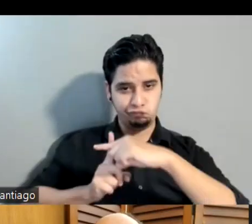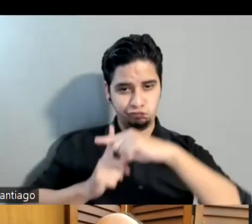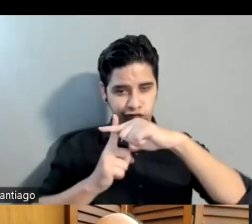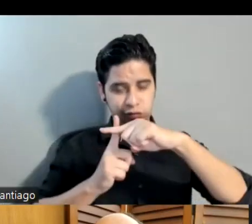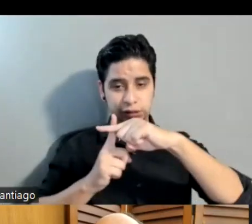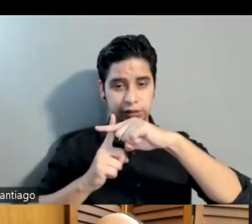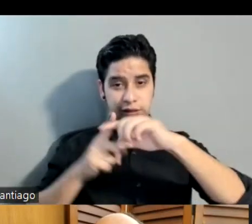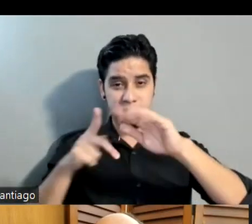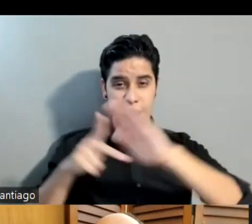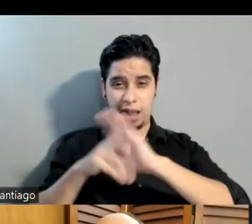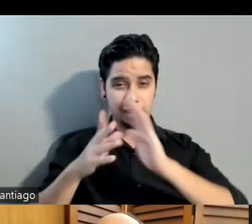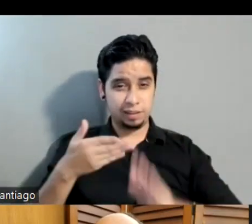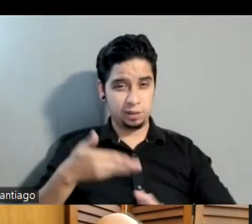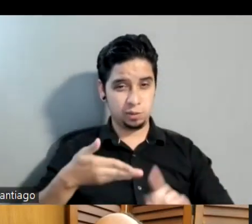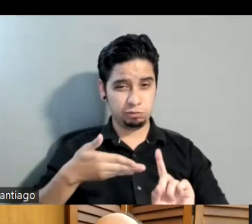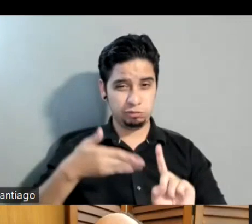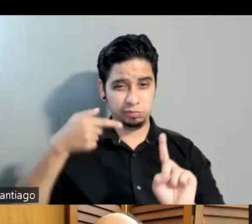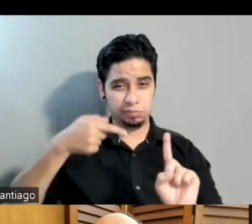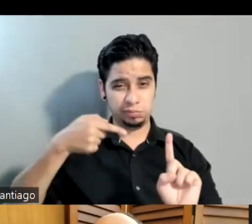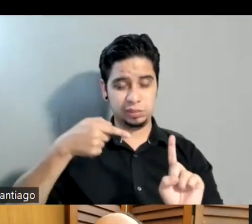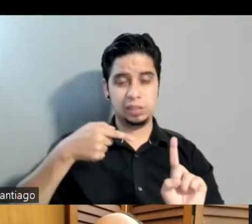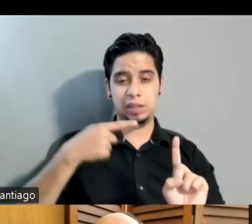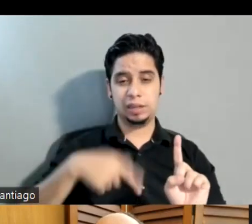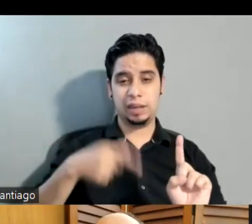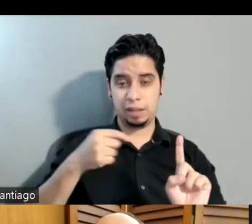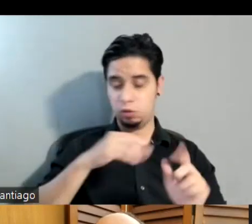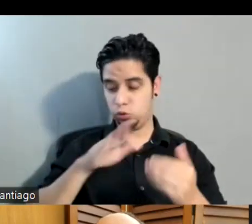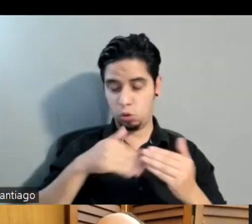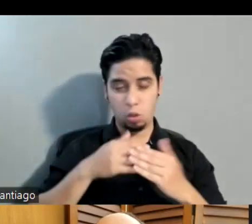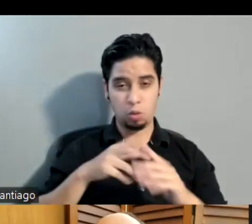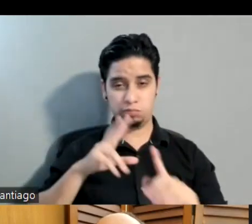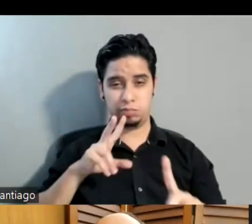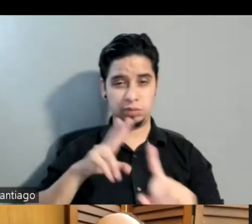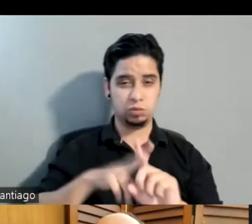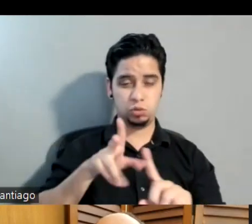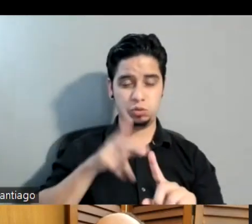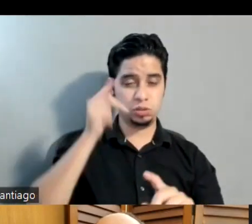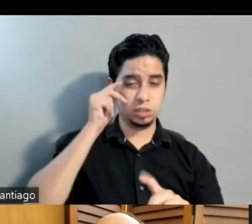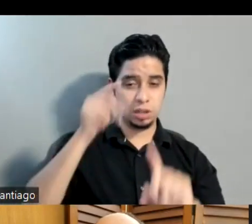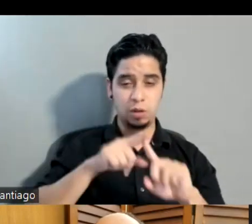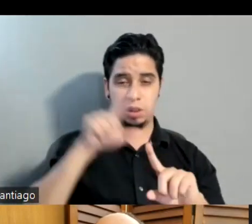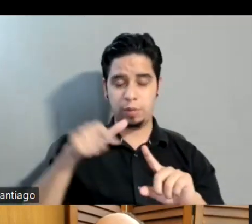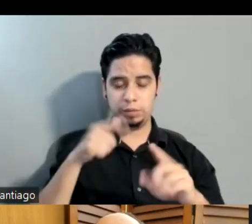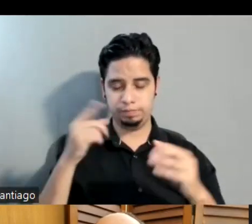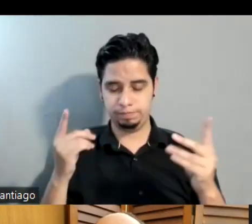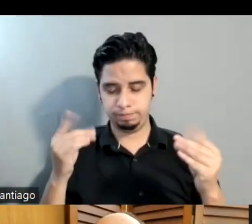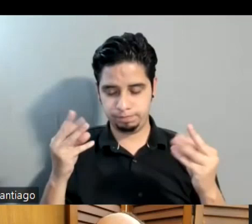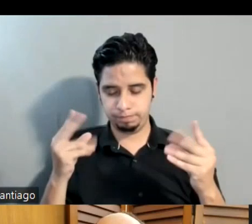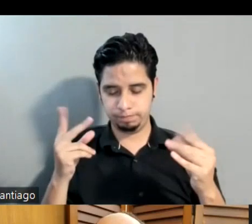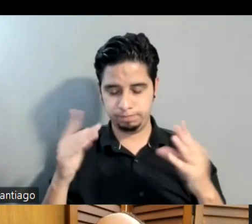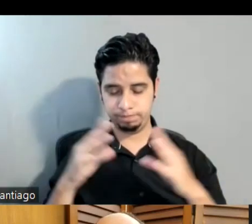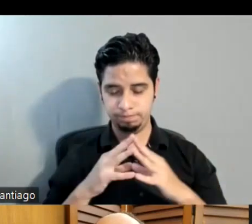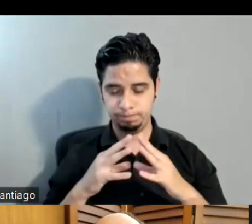asesino elite, y él lo explicaba todo, pero entonces luego ya nos quedamos pensando que ya